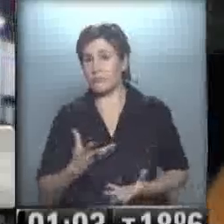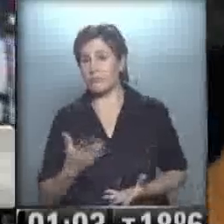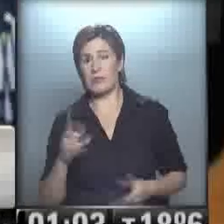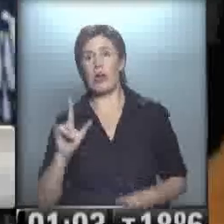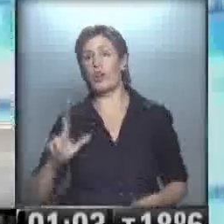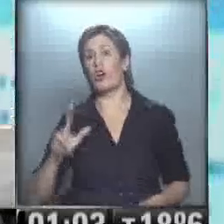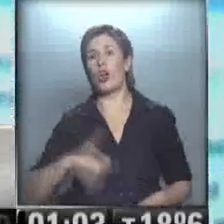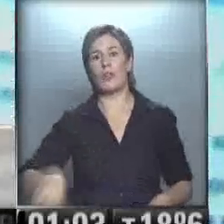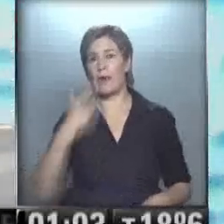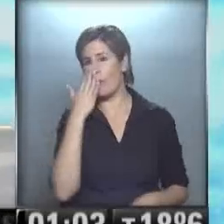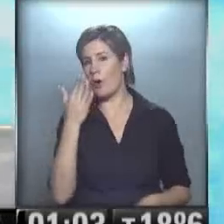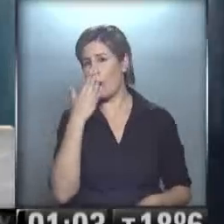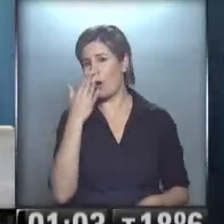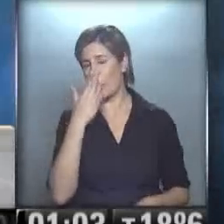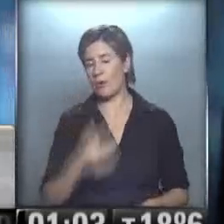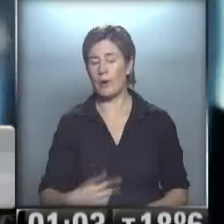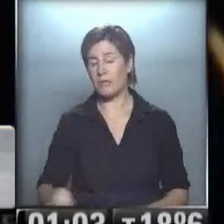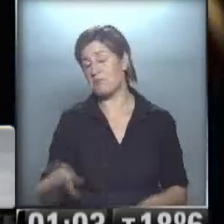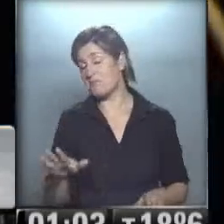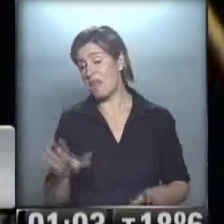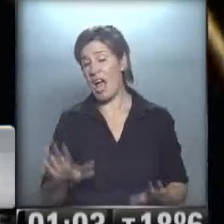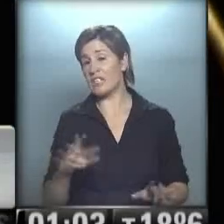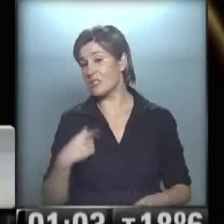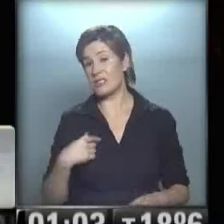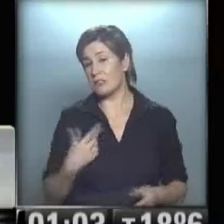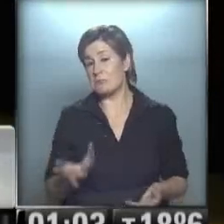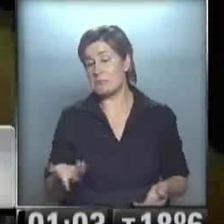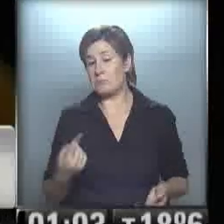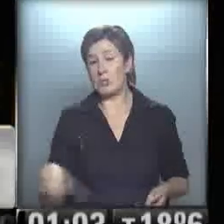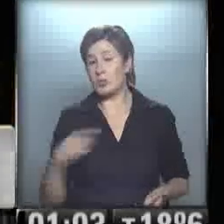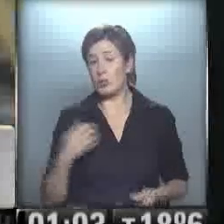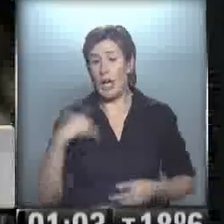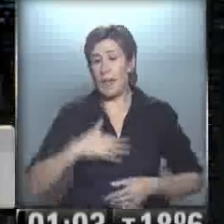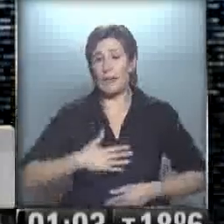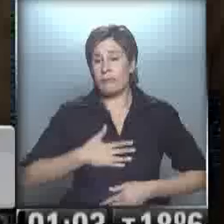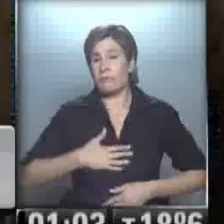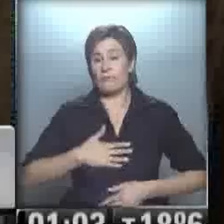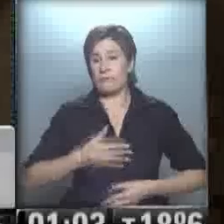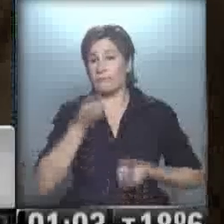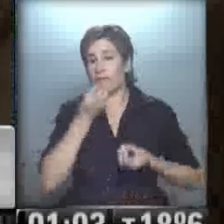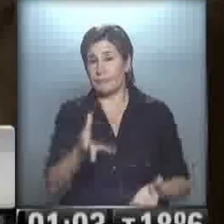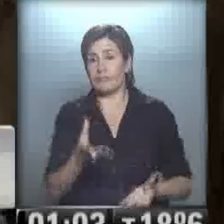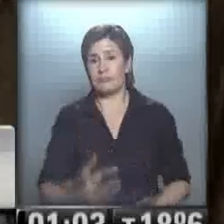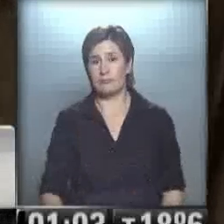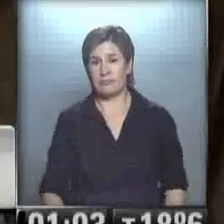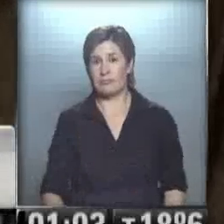Córdoba. Y nada, eso es lo que sale así, lo que uno tiene adentro así. Poder